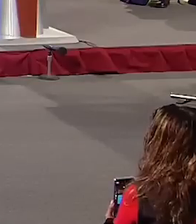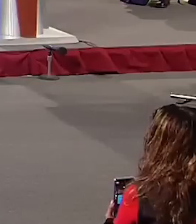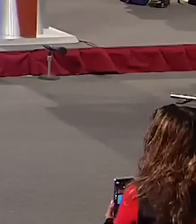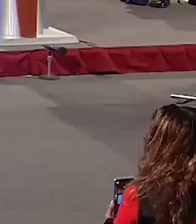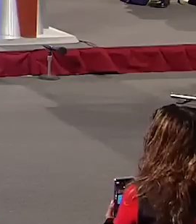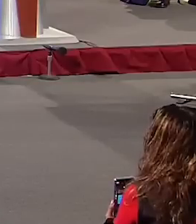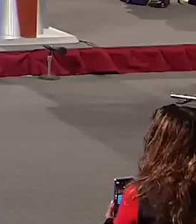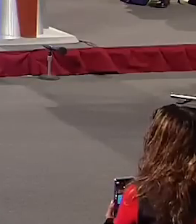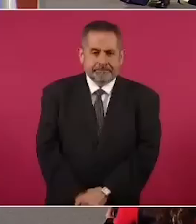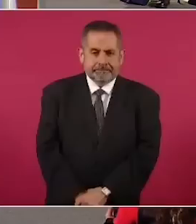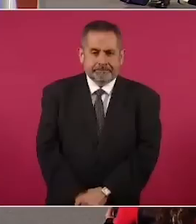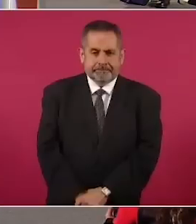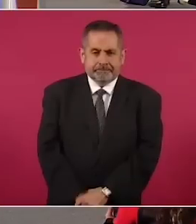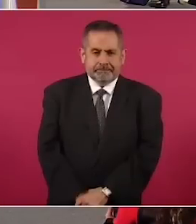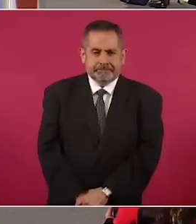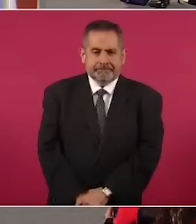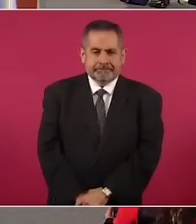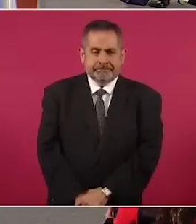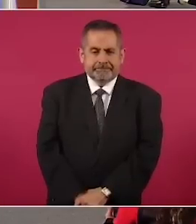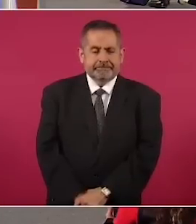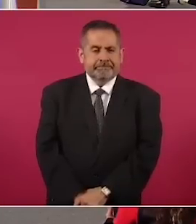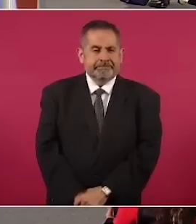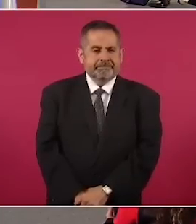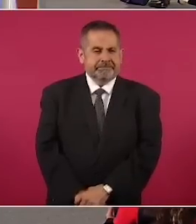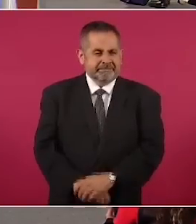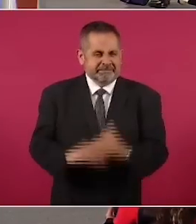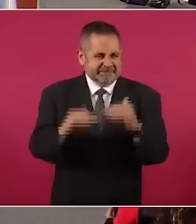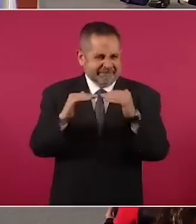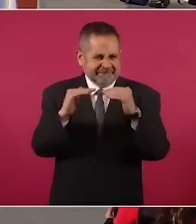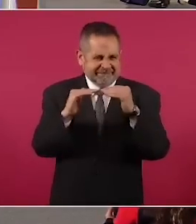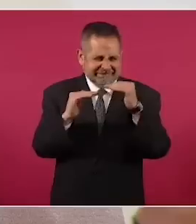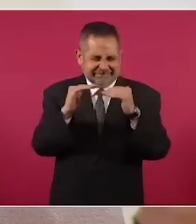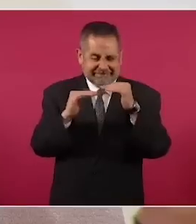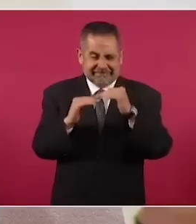reñido. Nada más son 6 puntos.